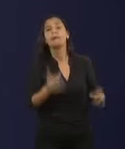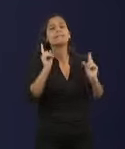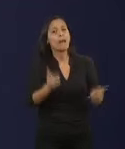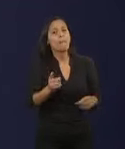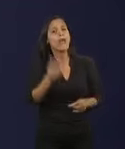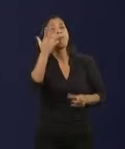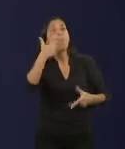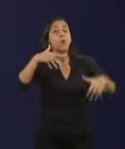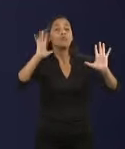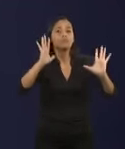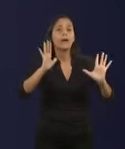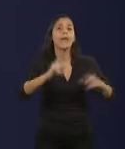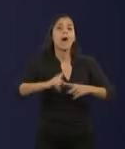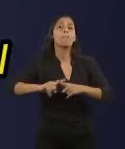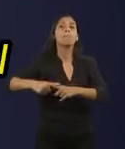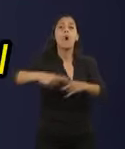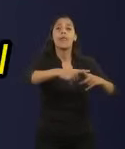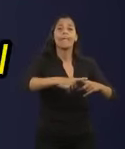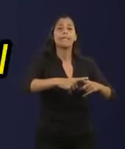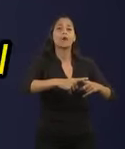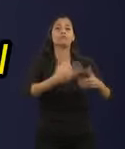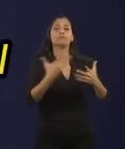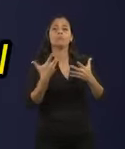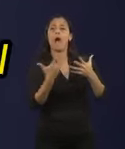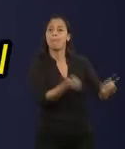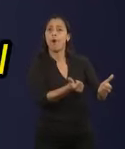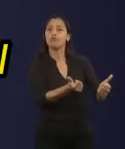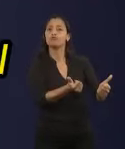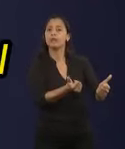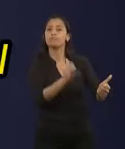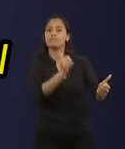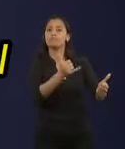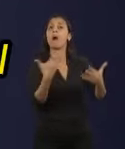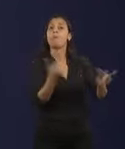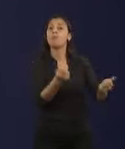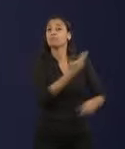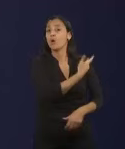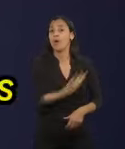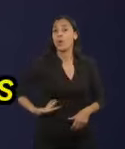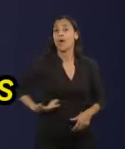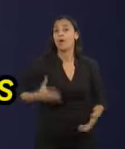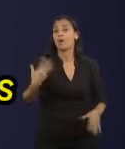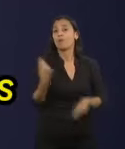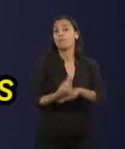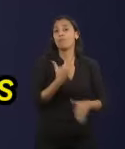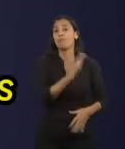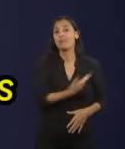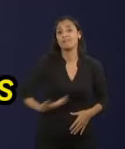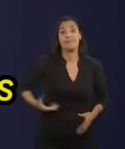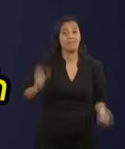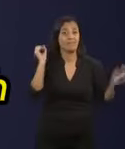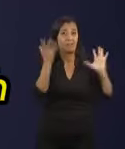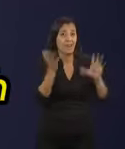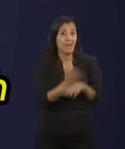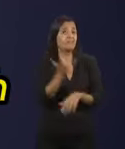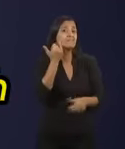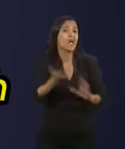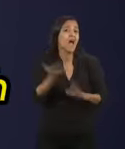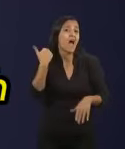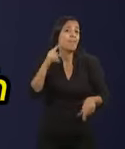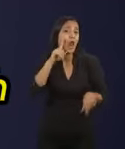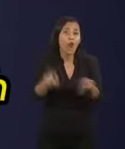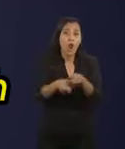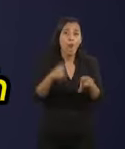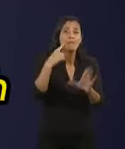la política en general acompañe el desde un inicio al gobierno del presidente Miley como tal vez ha pasado en otras en otras